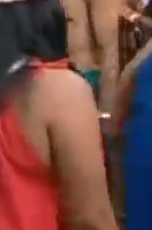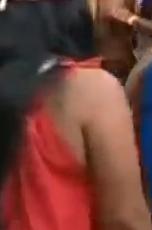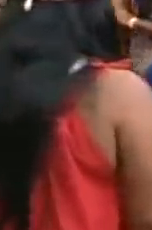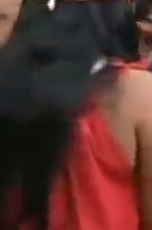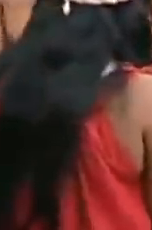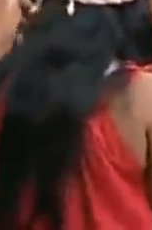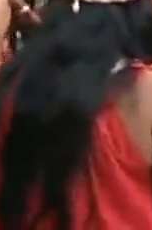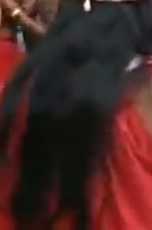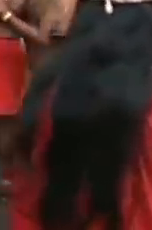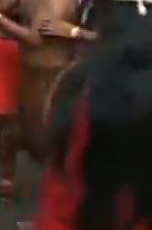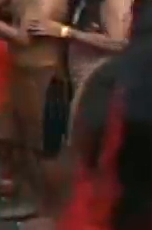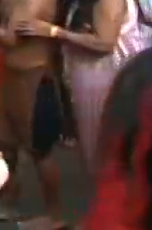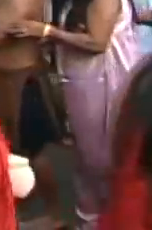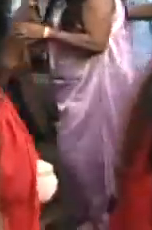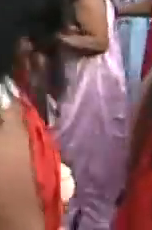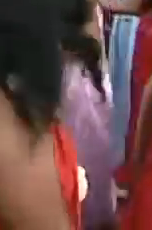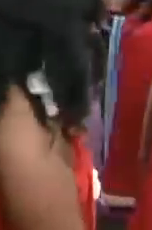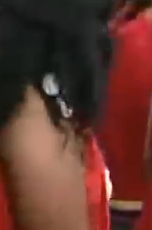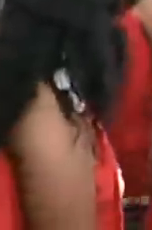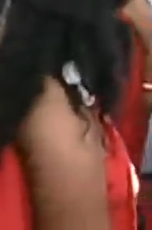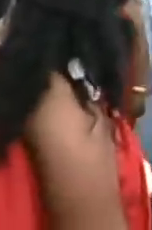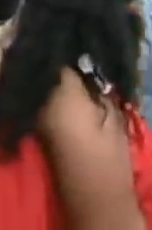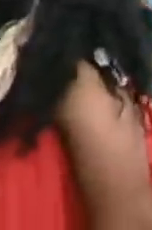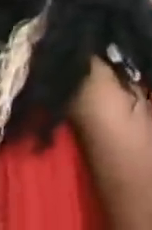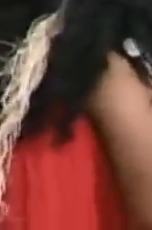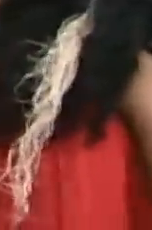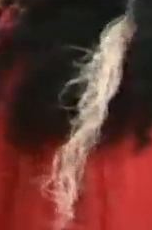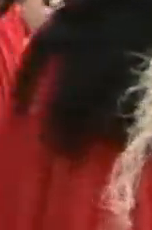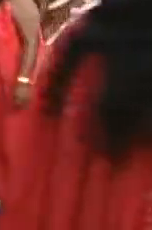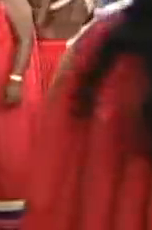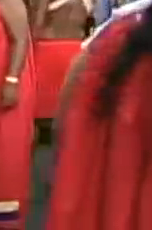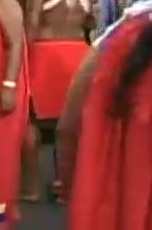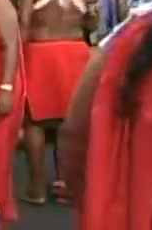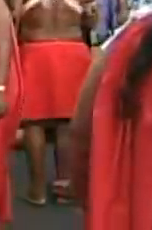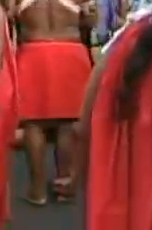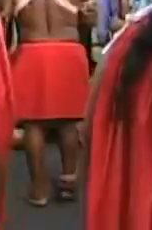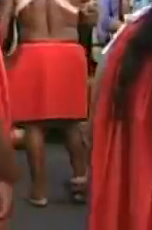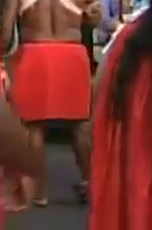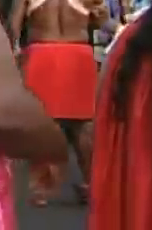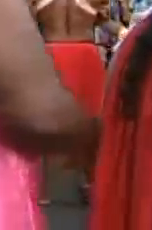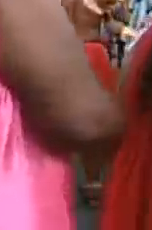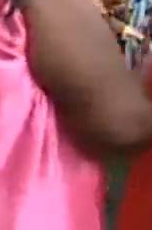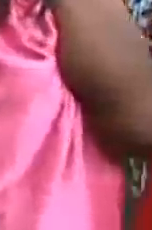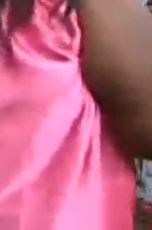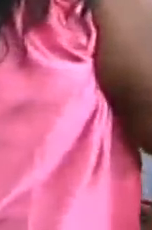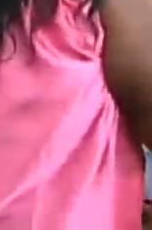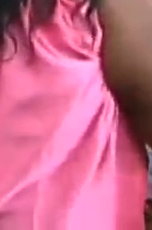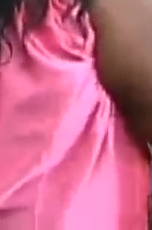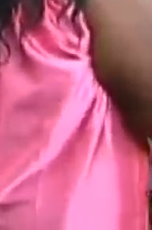etane karamunae. Yakera da kobo aidamo.